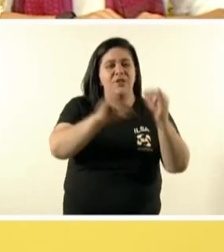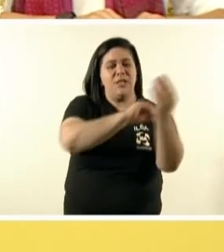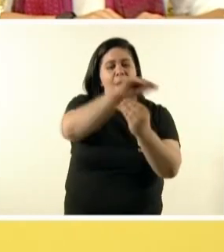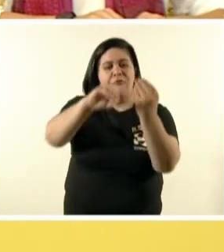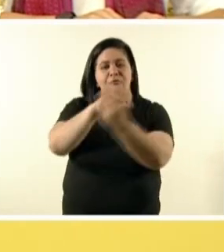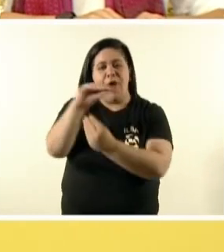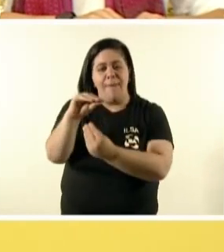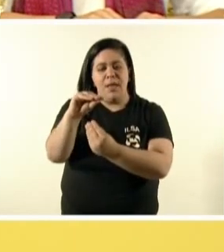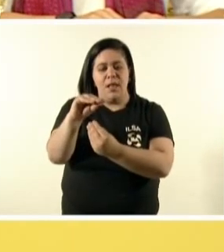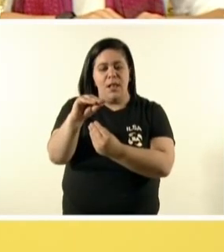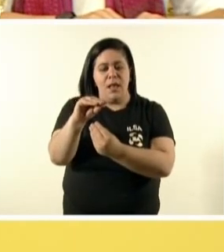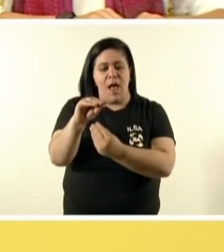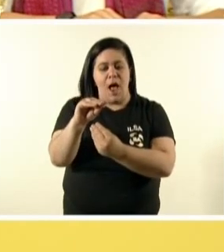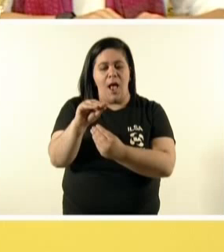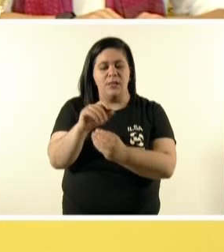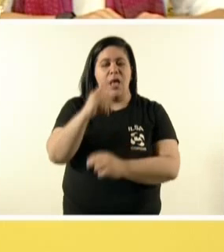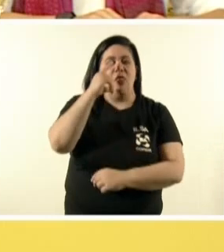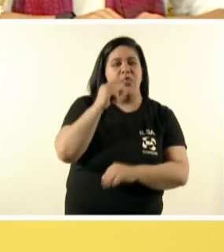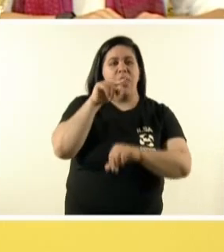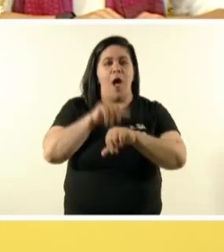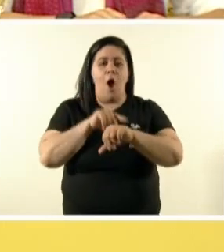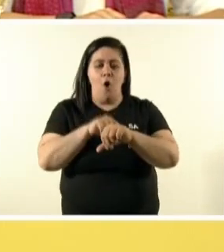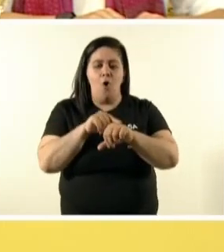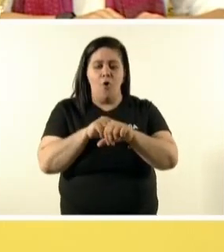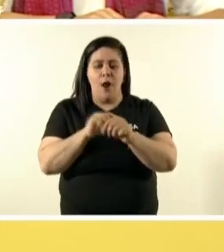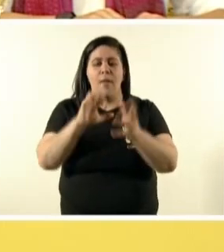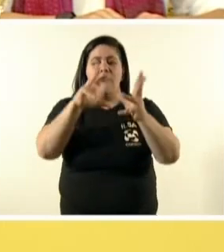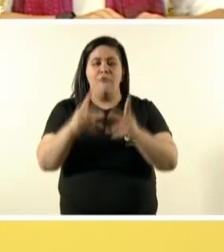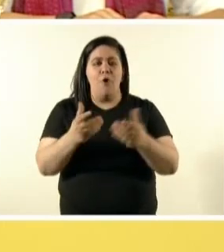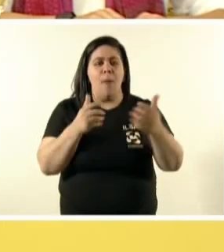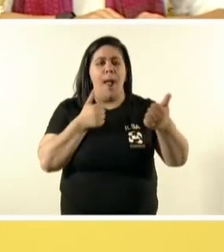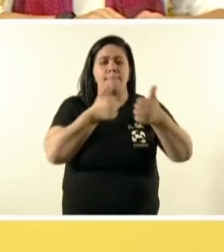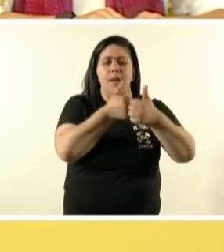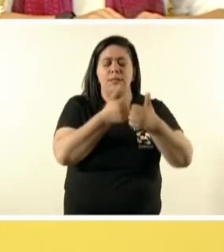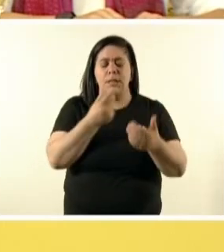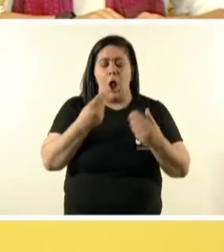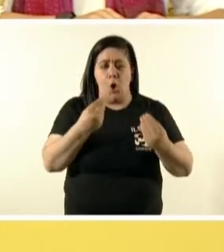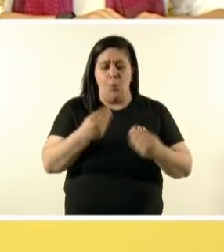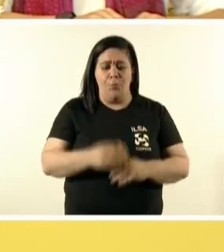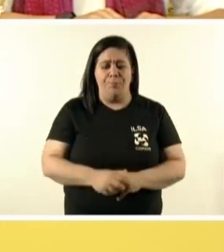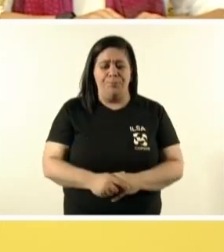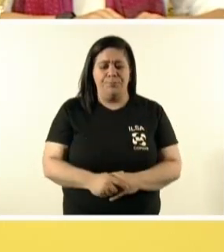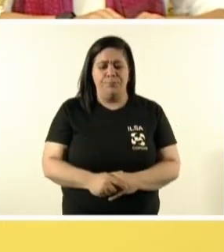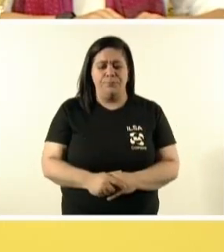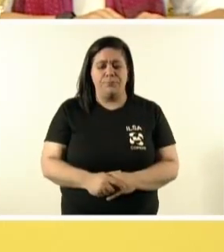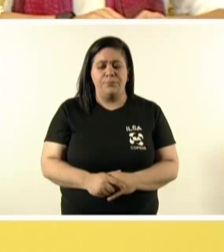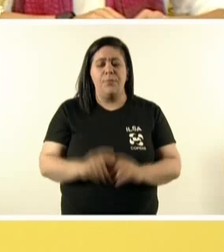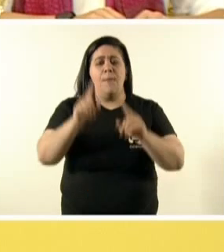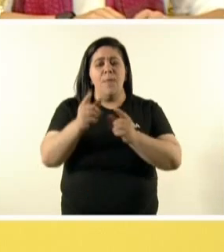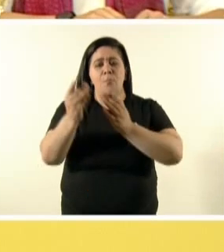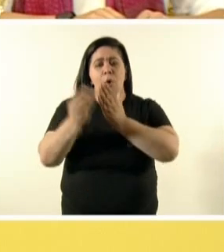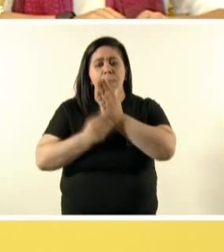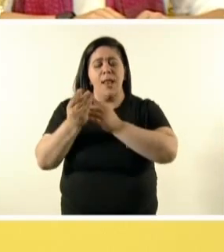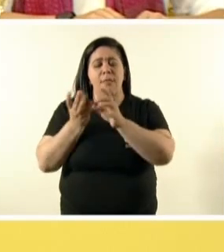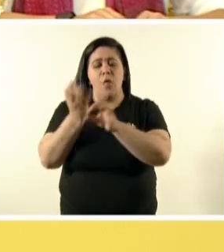cómo es la progresividad para que vuelvan todos a tener presencialidad en la escuela. Y ya lo estamos hablando con Soledad Acuña, nuestra